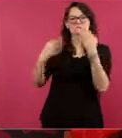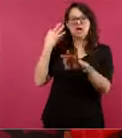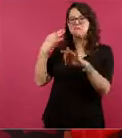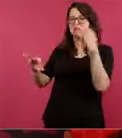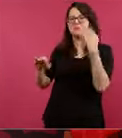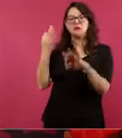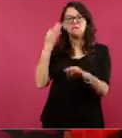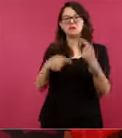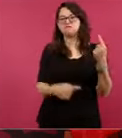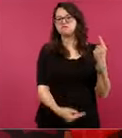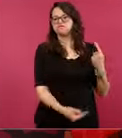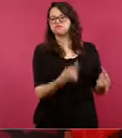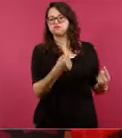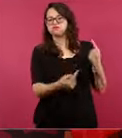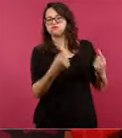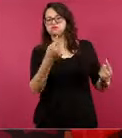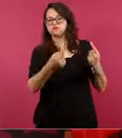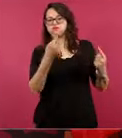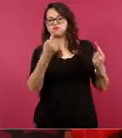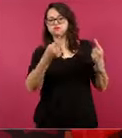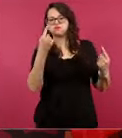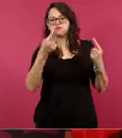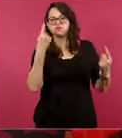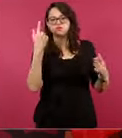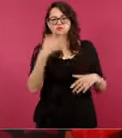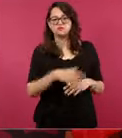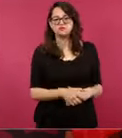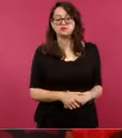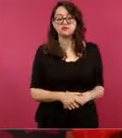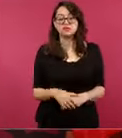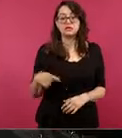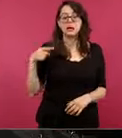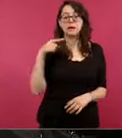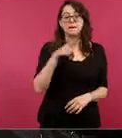justificando, no puedo mencionar a la señora,